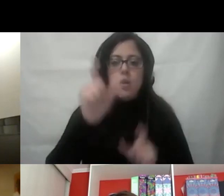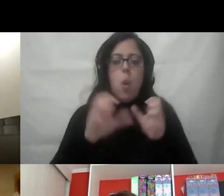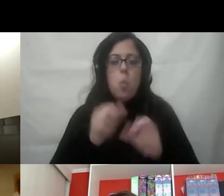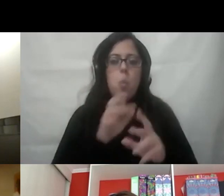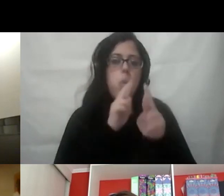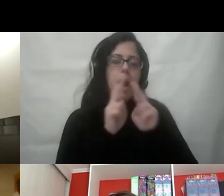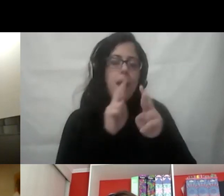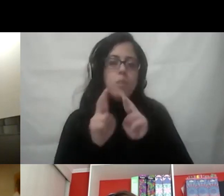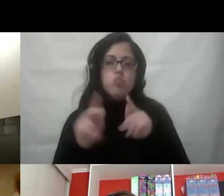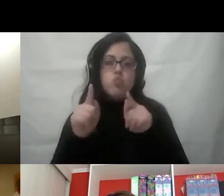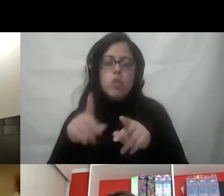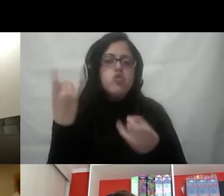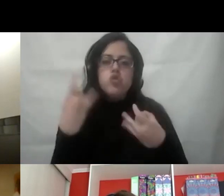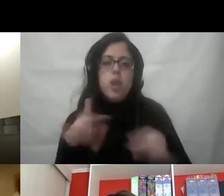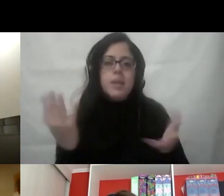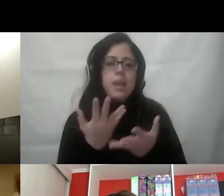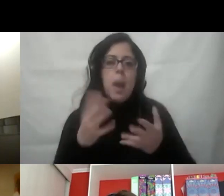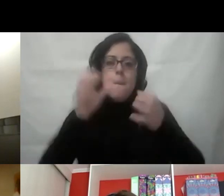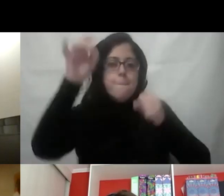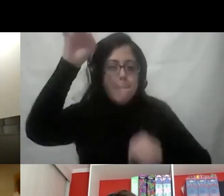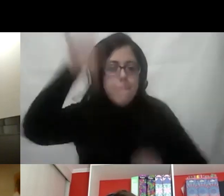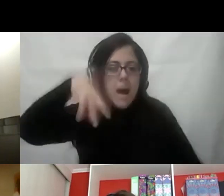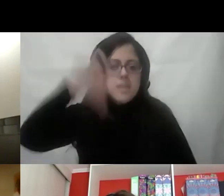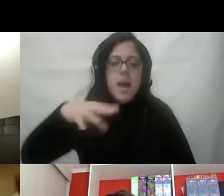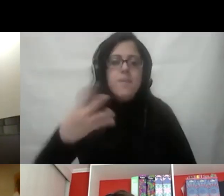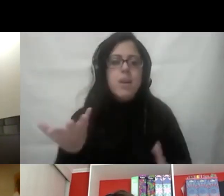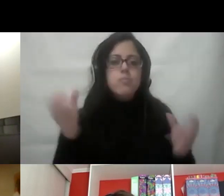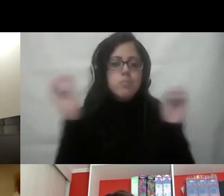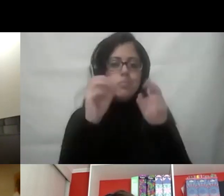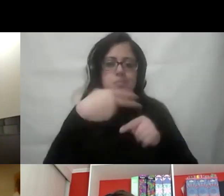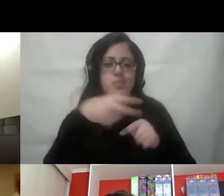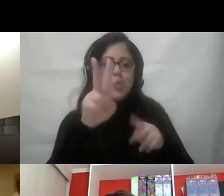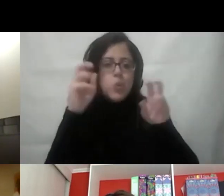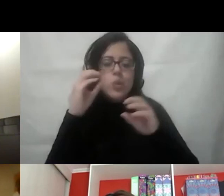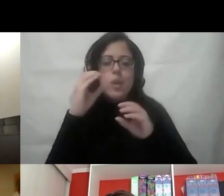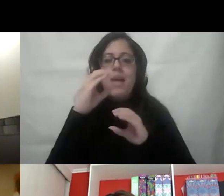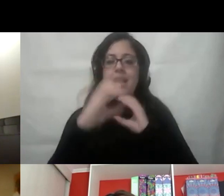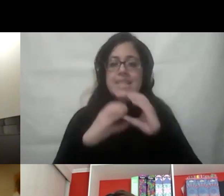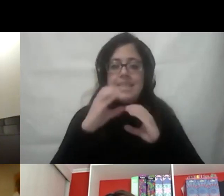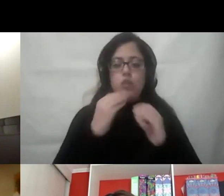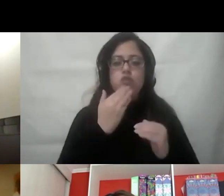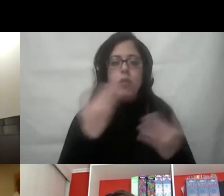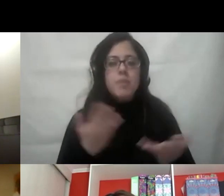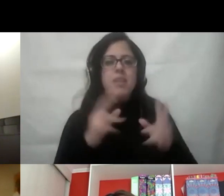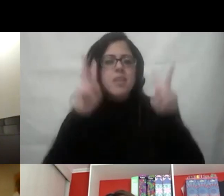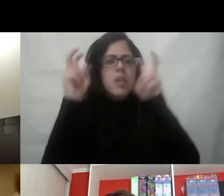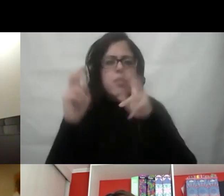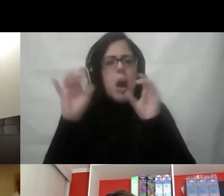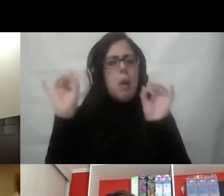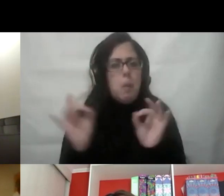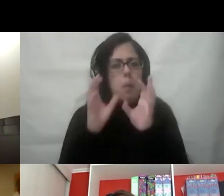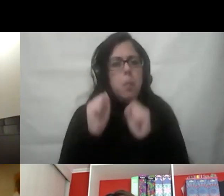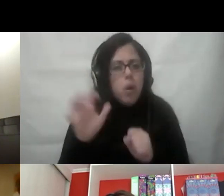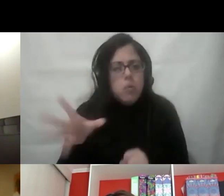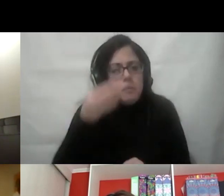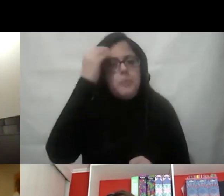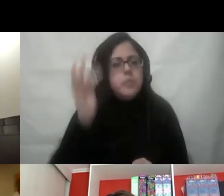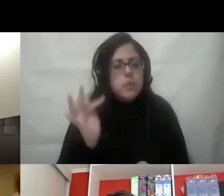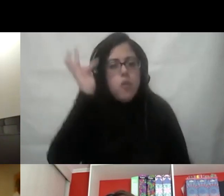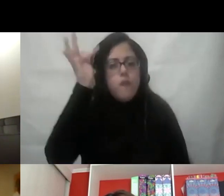y es simplemente para saber qué les pareció este ciclo y qué temáticas creen que deberíamos considerar en un